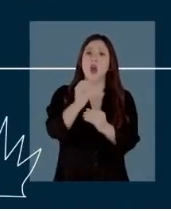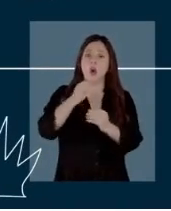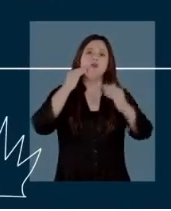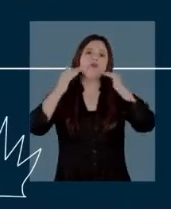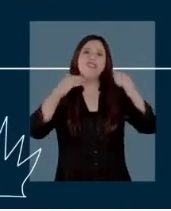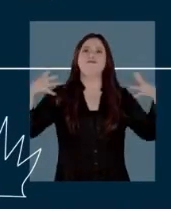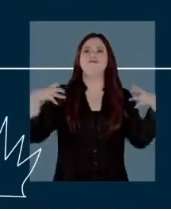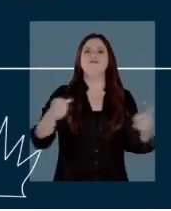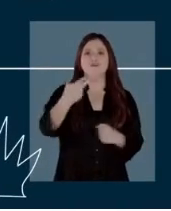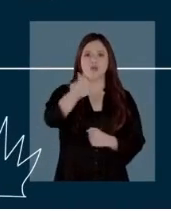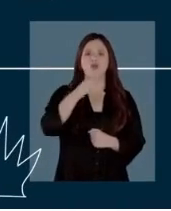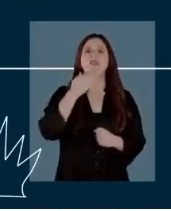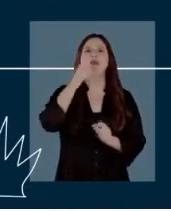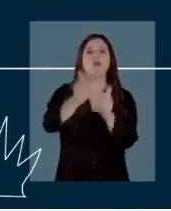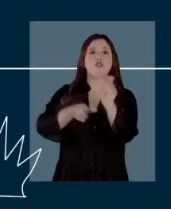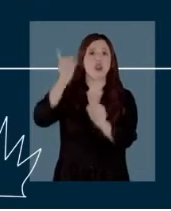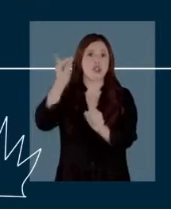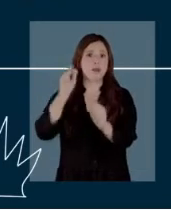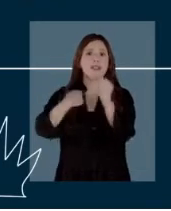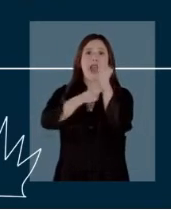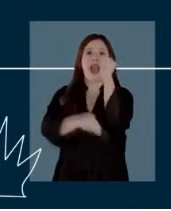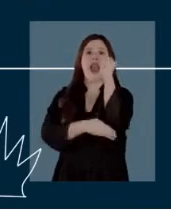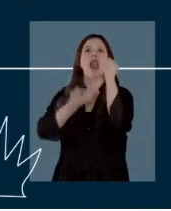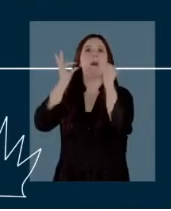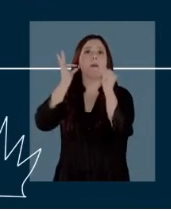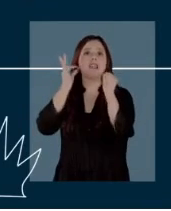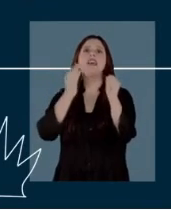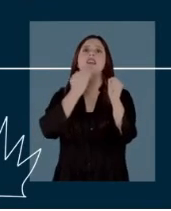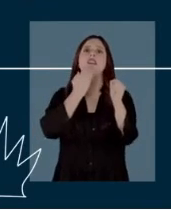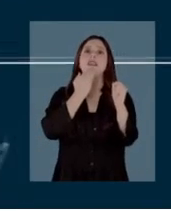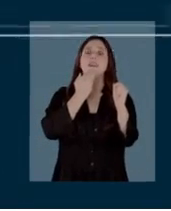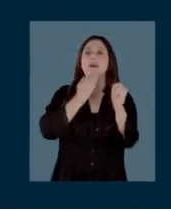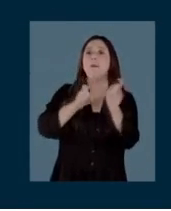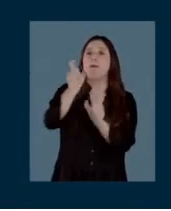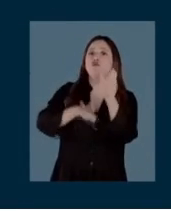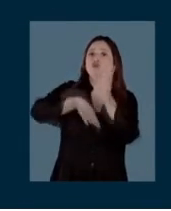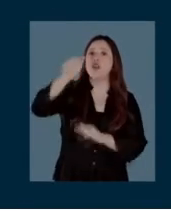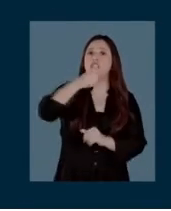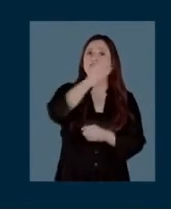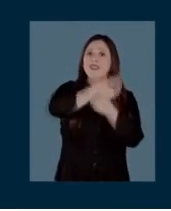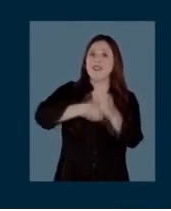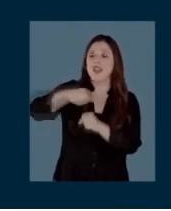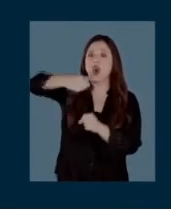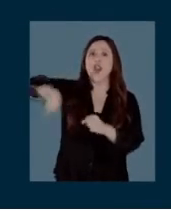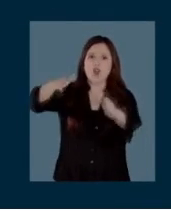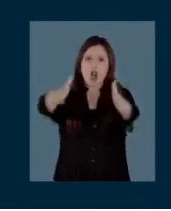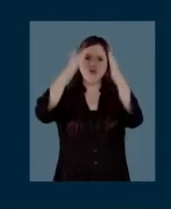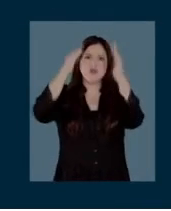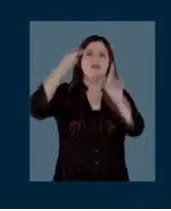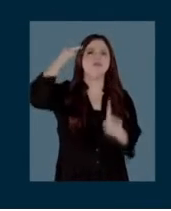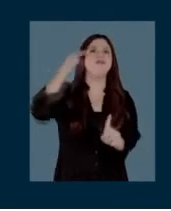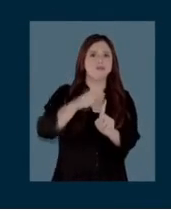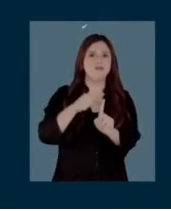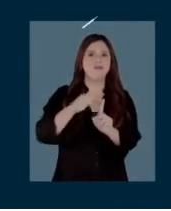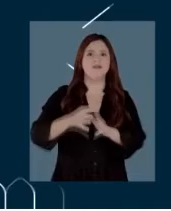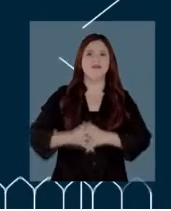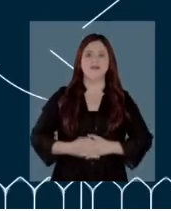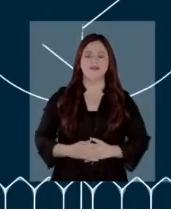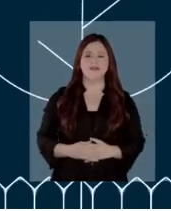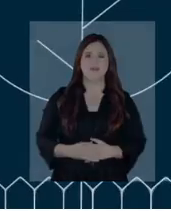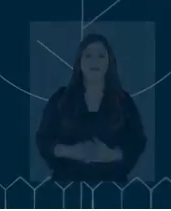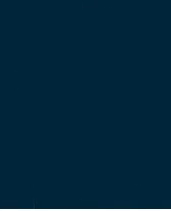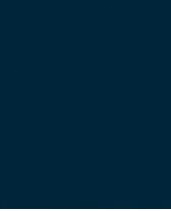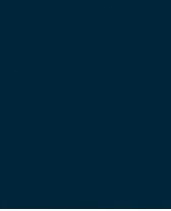ese desplazamiento. Pero es solo con el fin de ir a votar. Exacto. O sea, si te encuentran en un supermercado, en